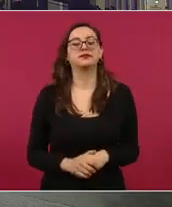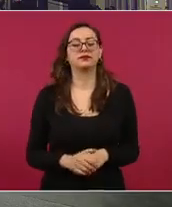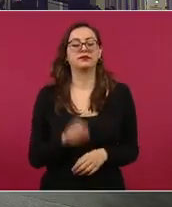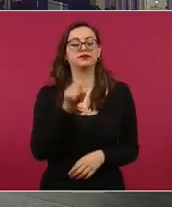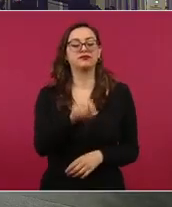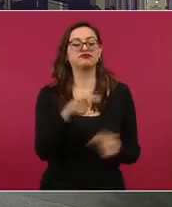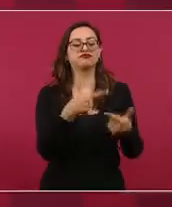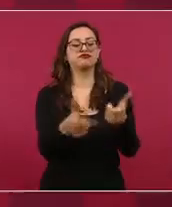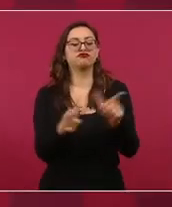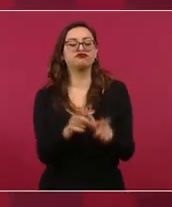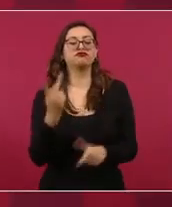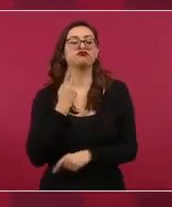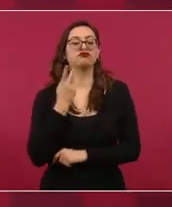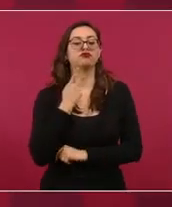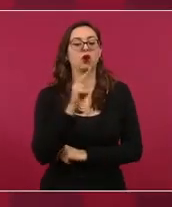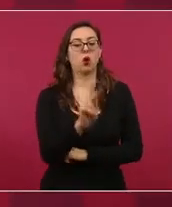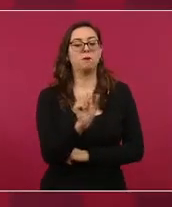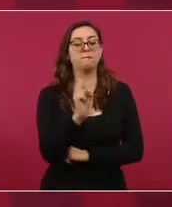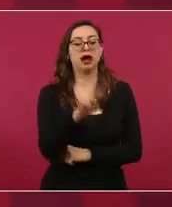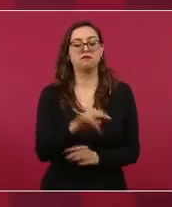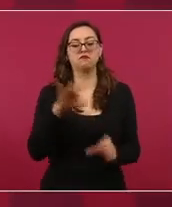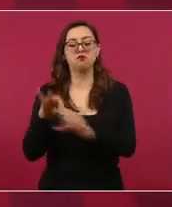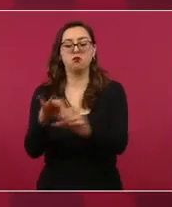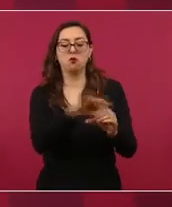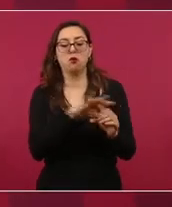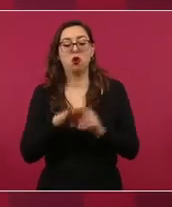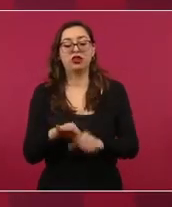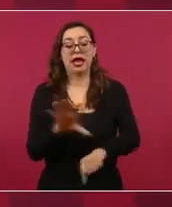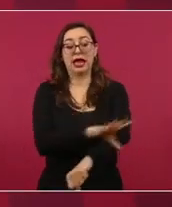aprobamos la energética.